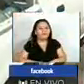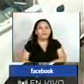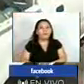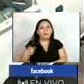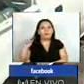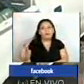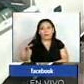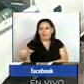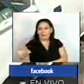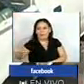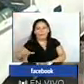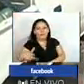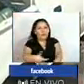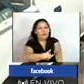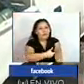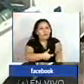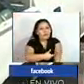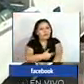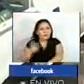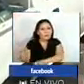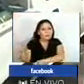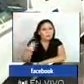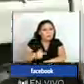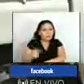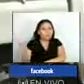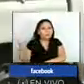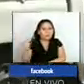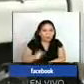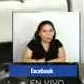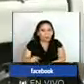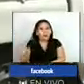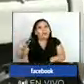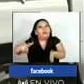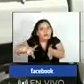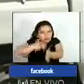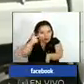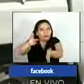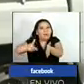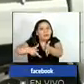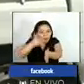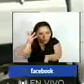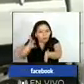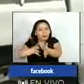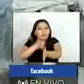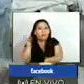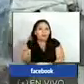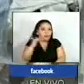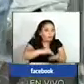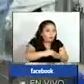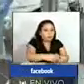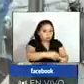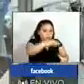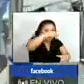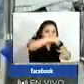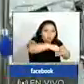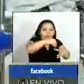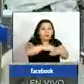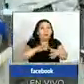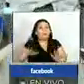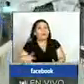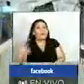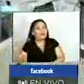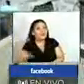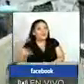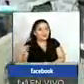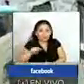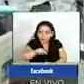los centros hospitalarios vienen desde tres y hasta cinco veces por día a recargar los tanques. Porque la necesidad para los